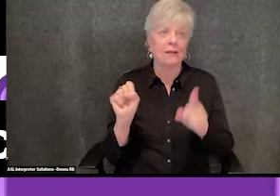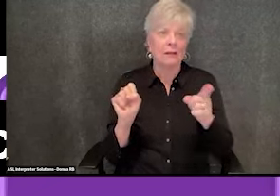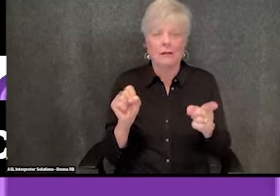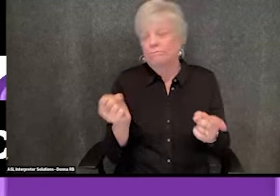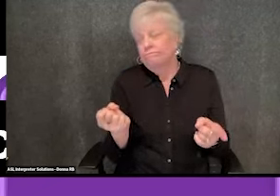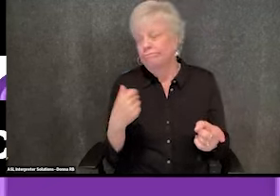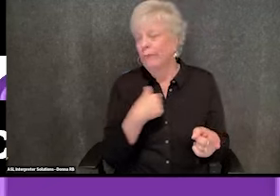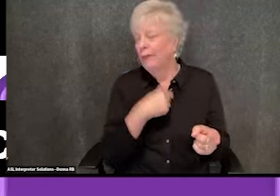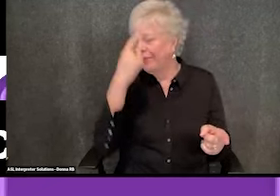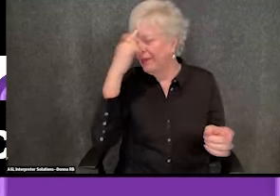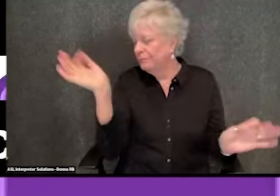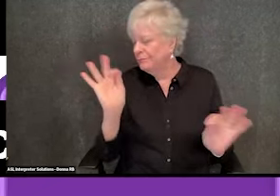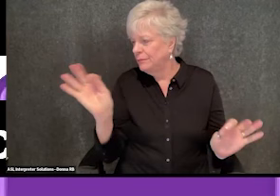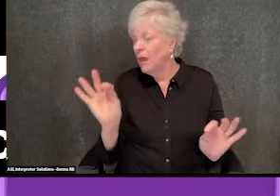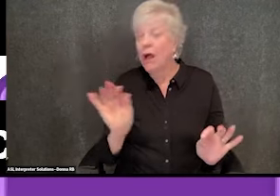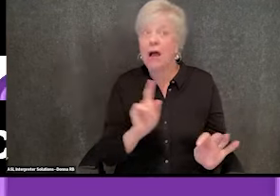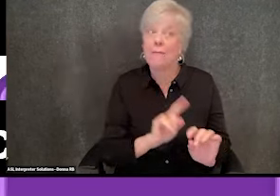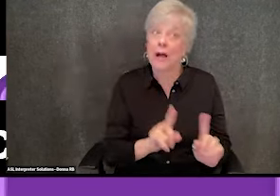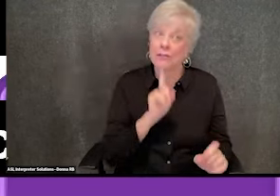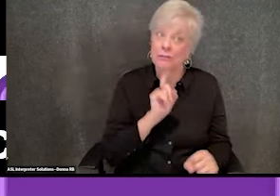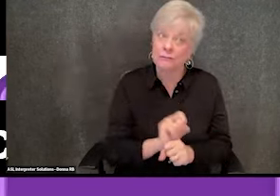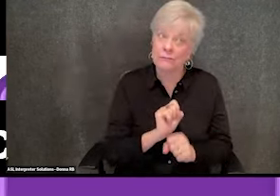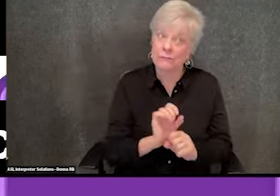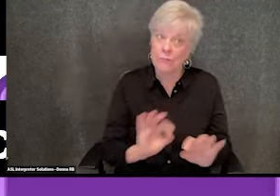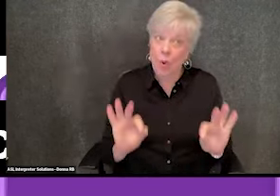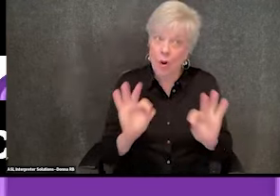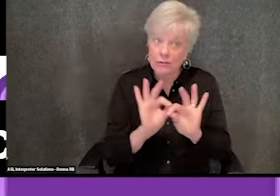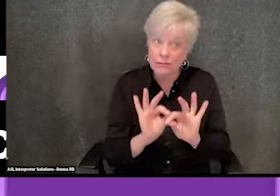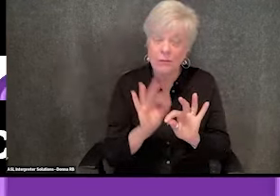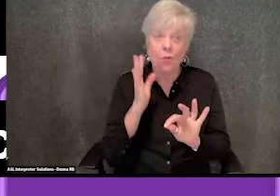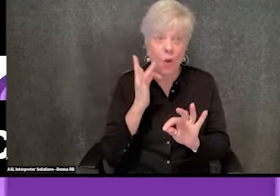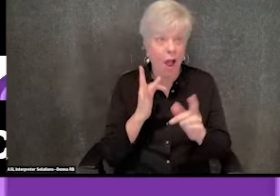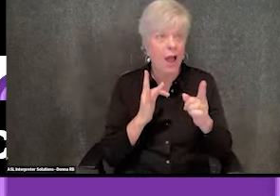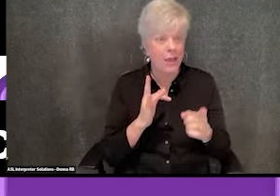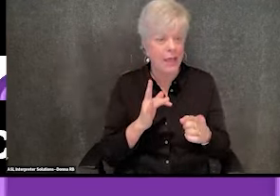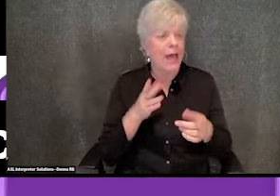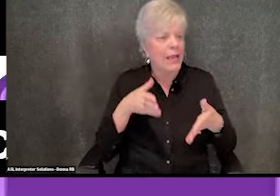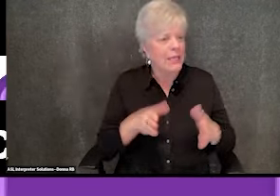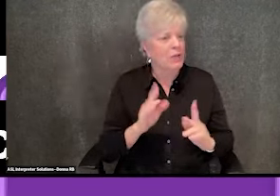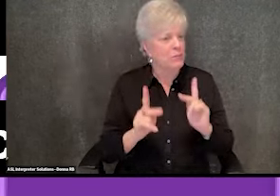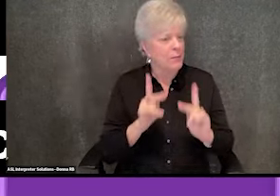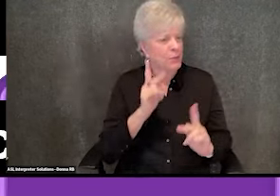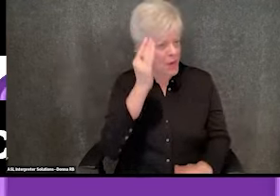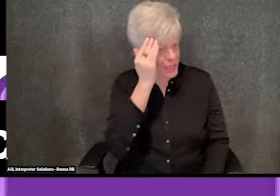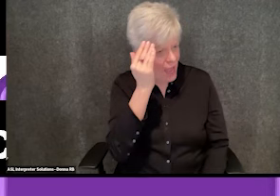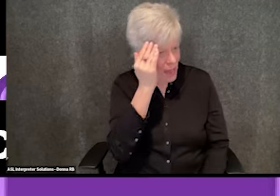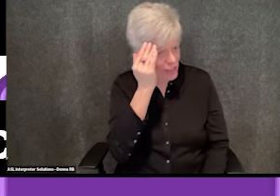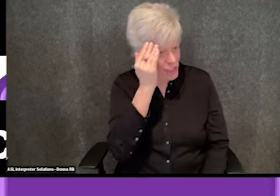de autorización, lo que son muy importantes porque permiten a las